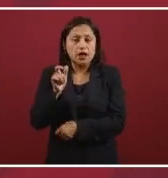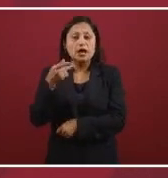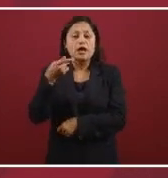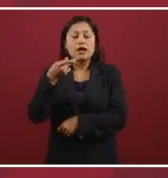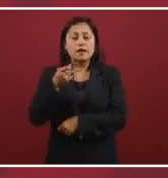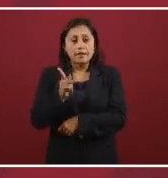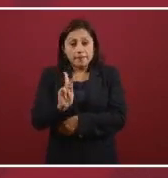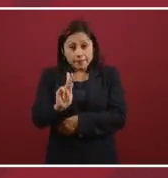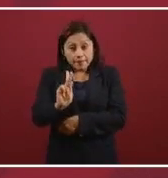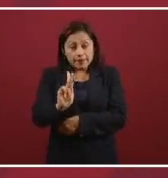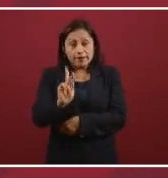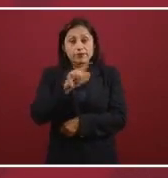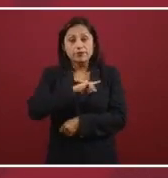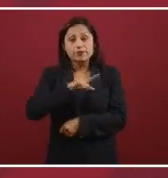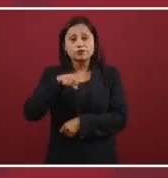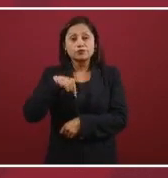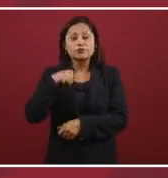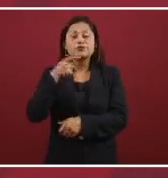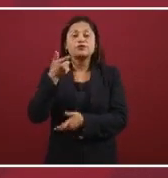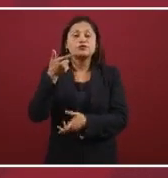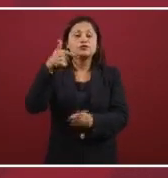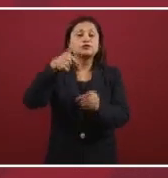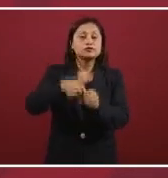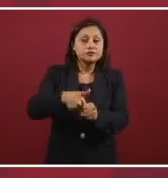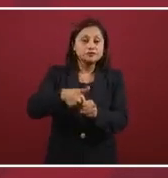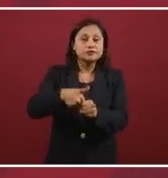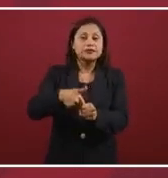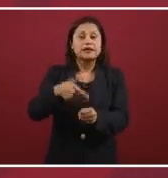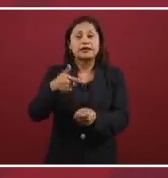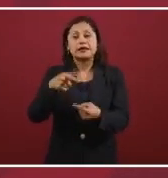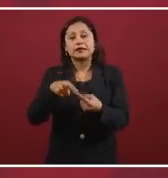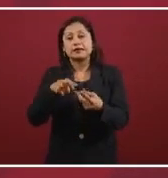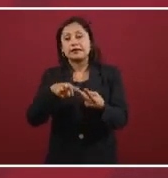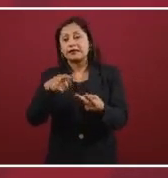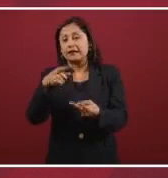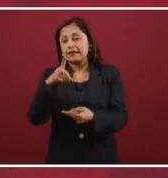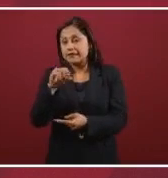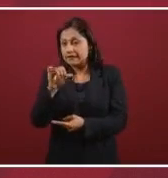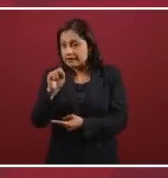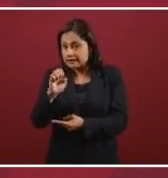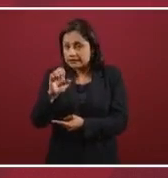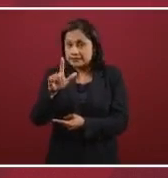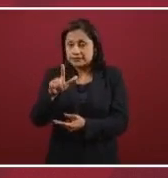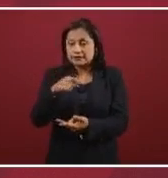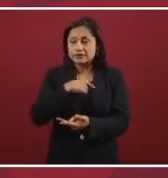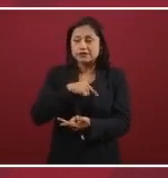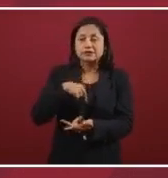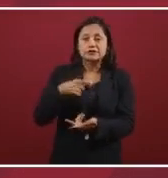de gasolinas y de diésel, pues puede